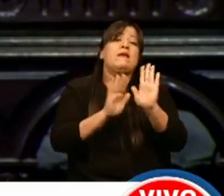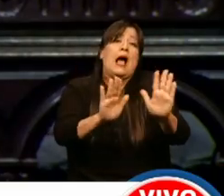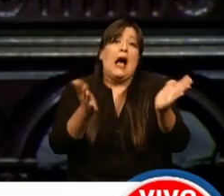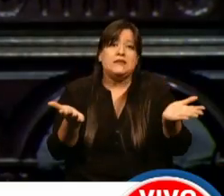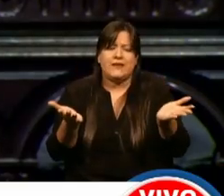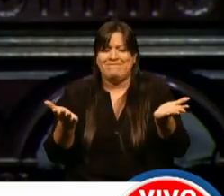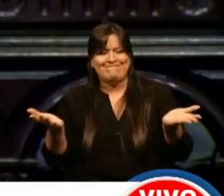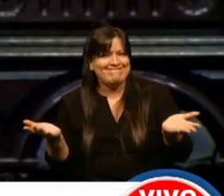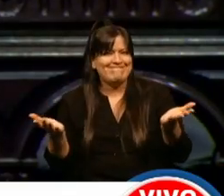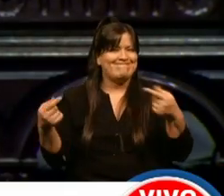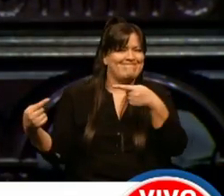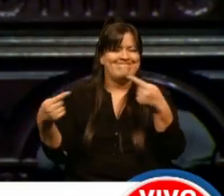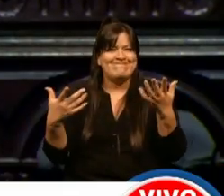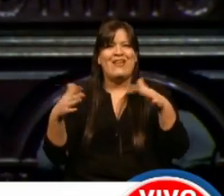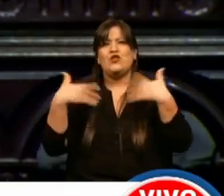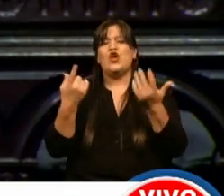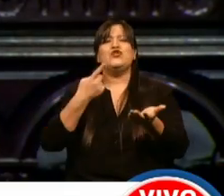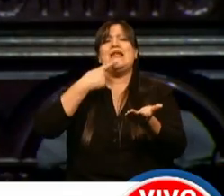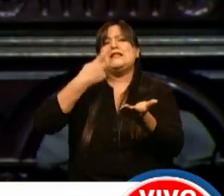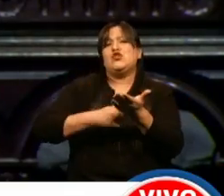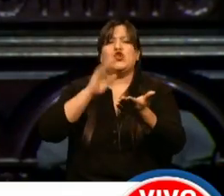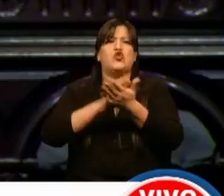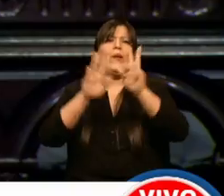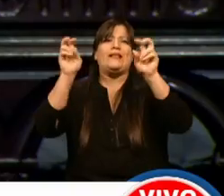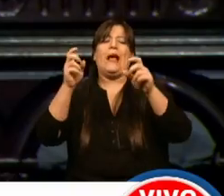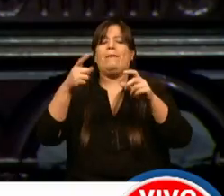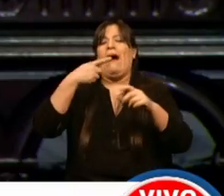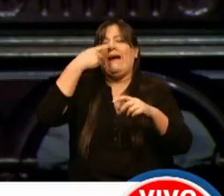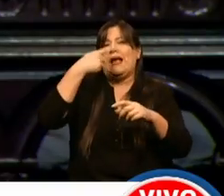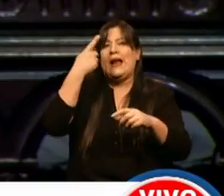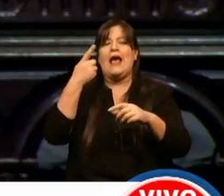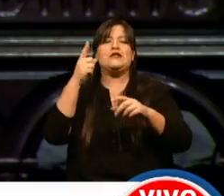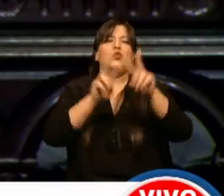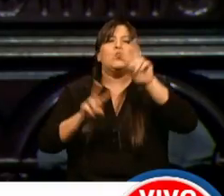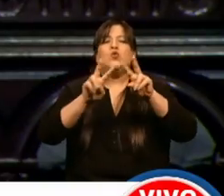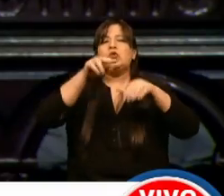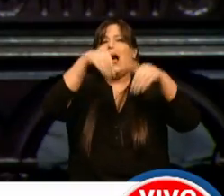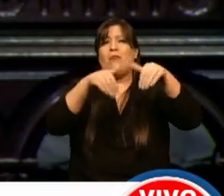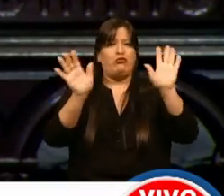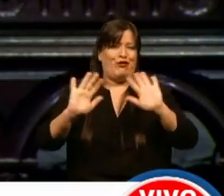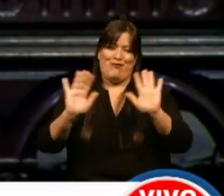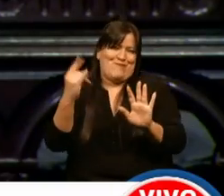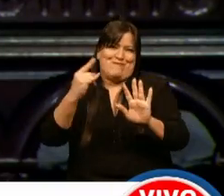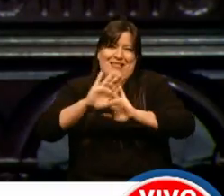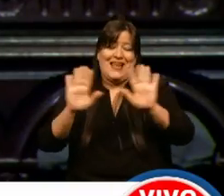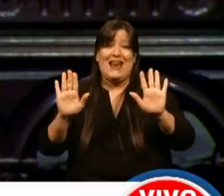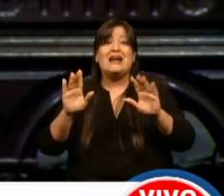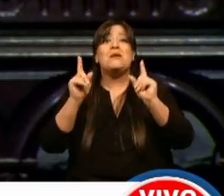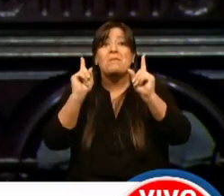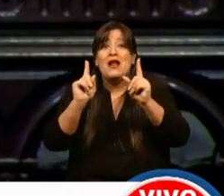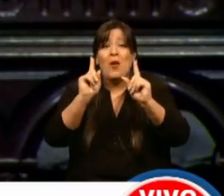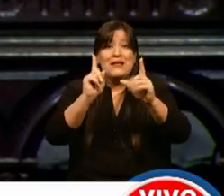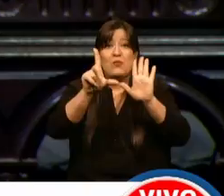estas cuestiones de medidas electoralistas patrañas la mitad de quienes son alcanzados